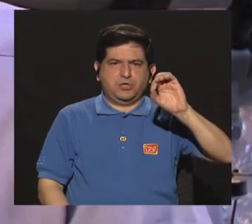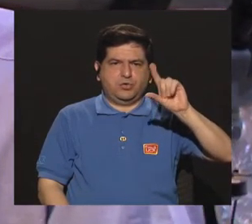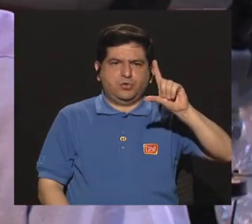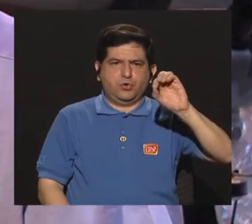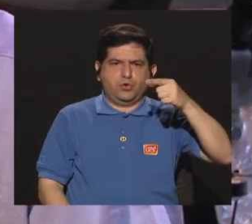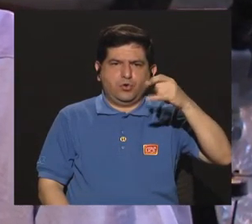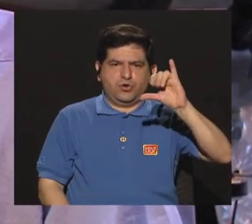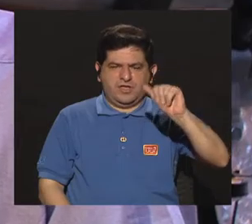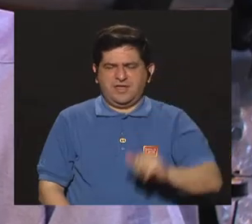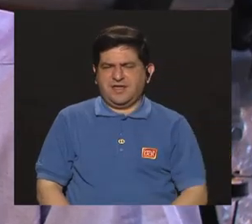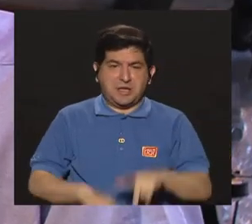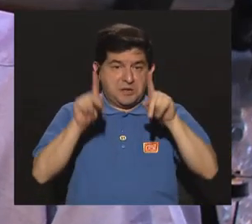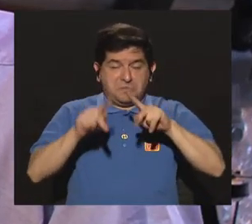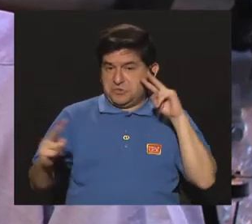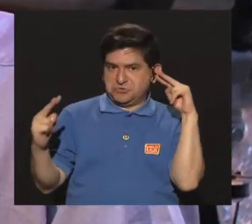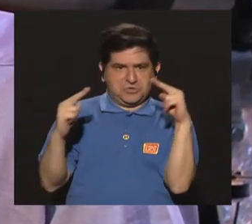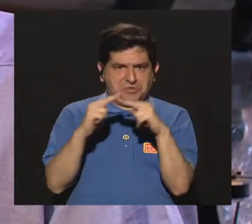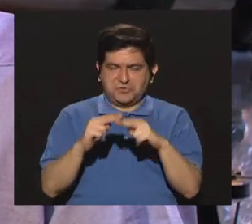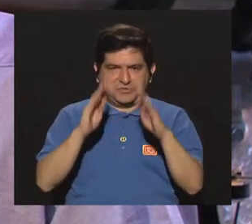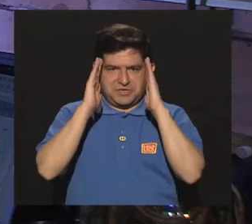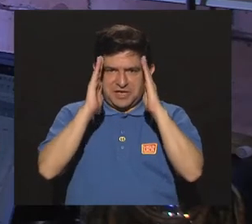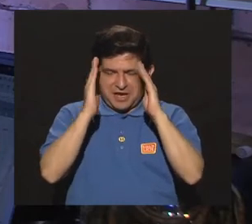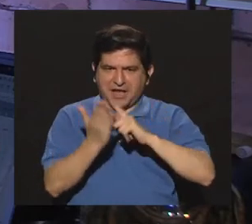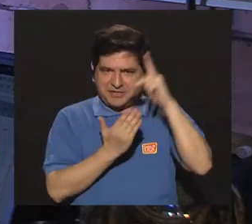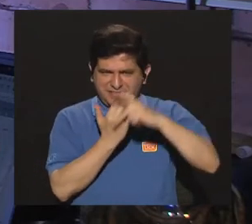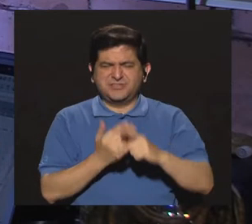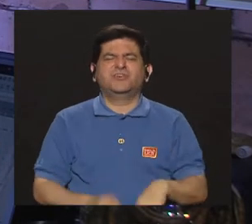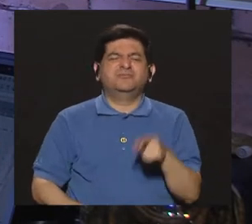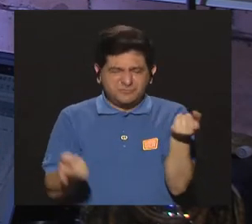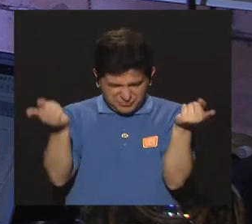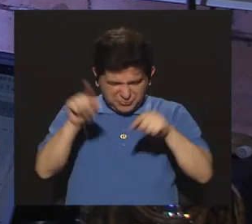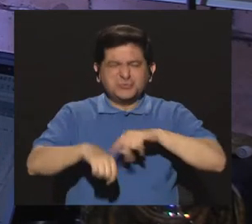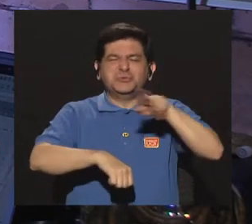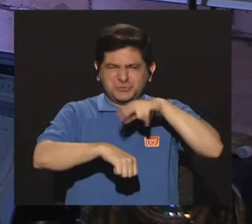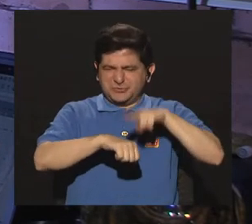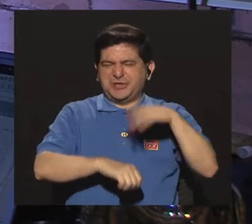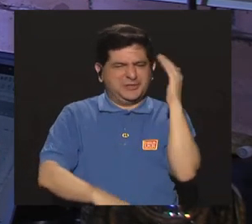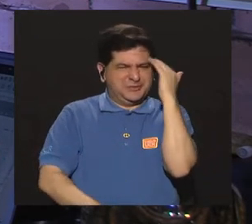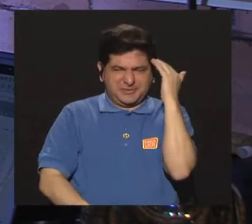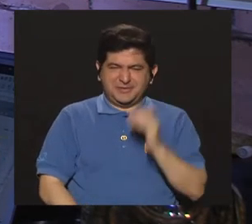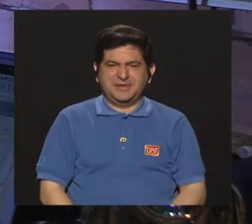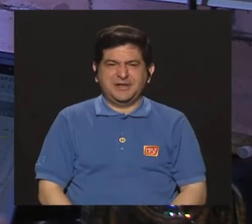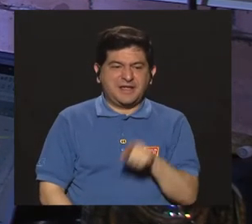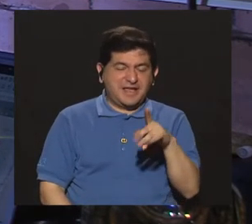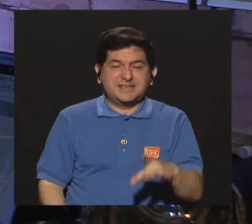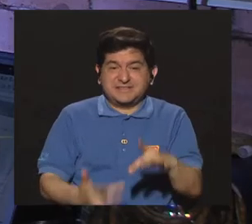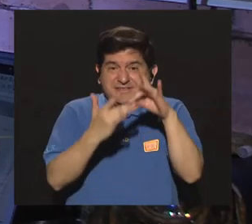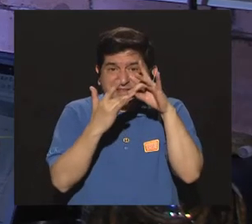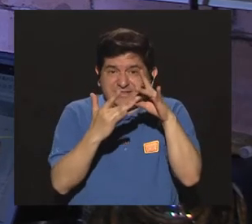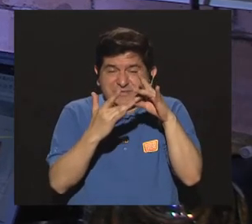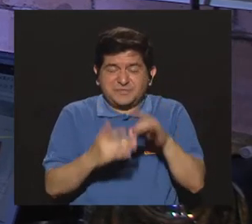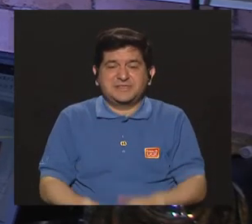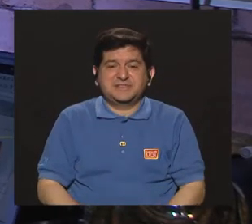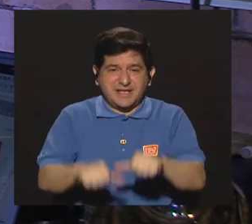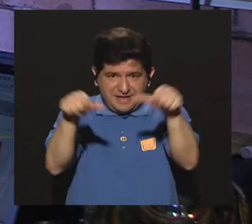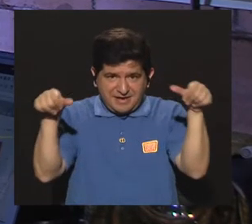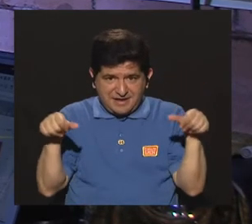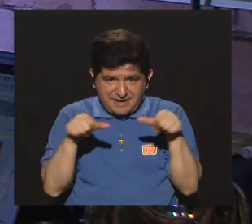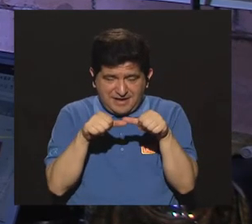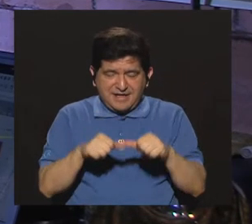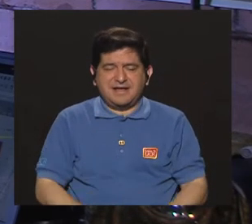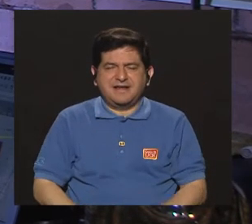nadie nadie conoce de los que nos están escuchando en este momento pasa mucho que no desconocía es una especialidad de las zoología